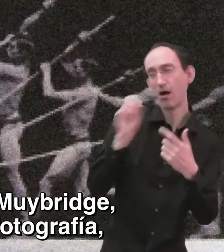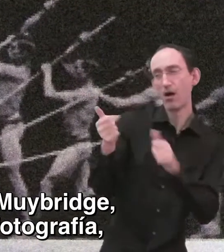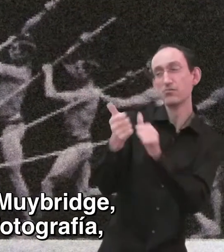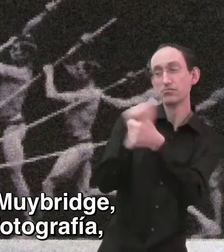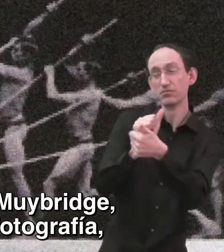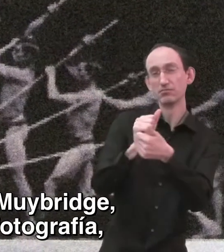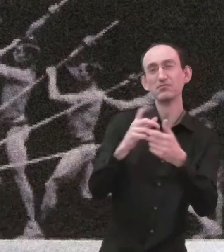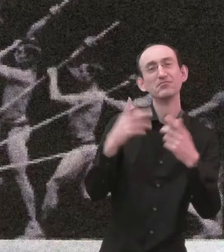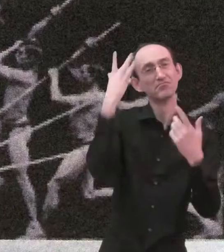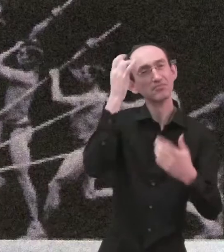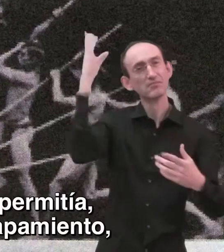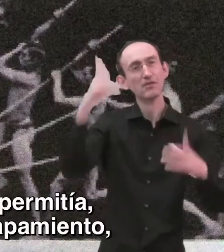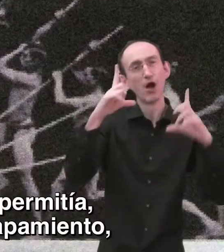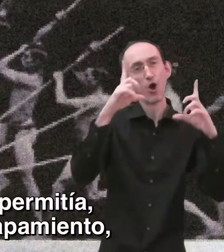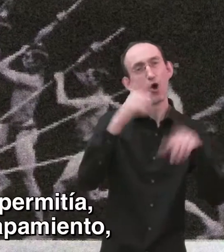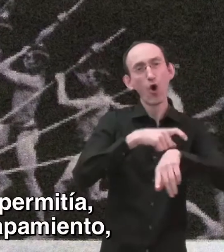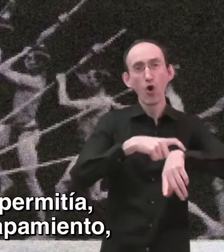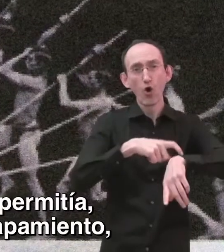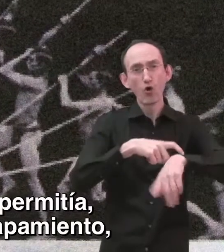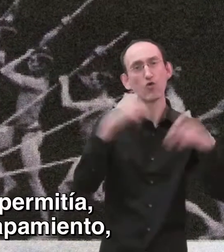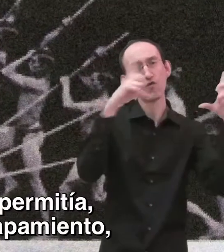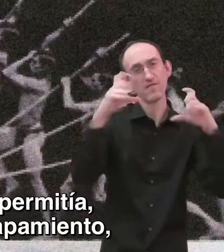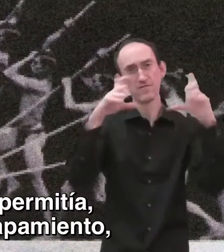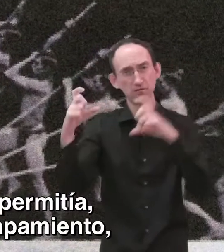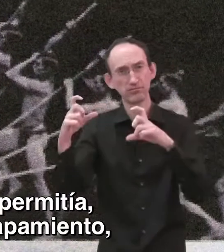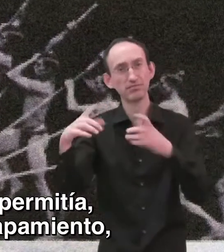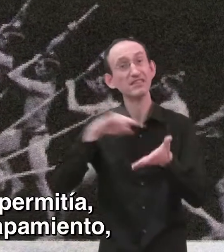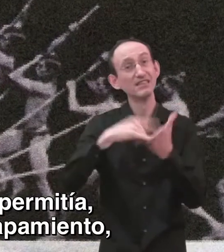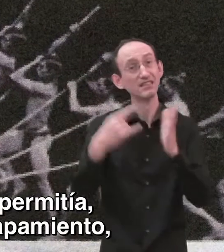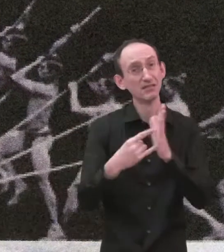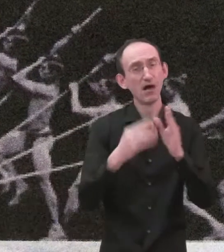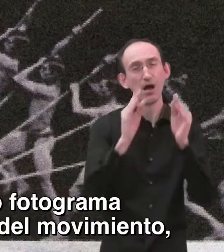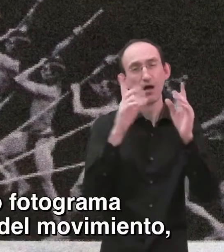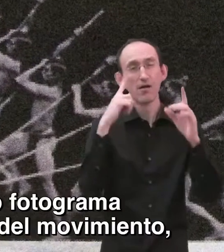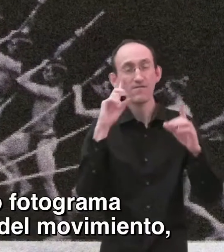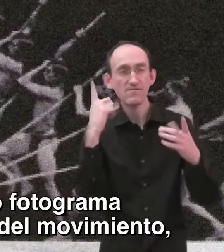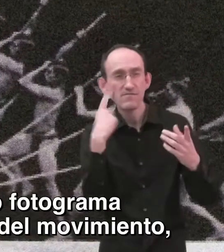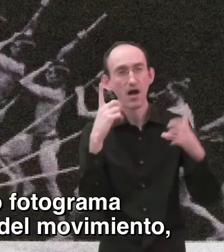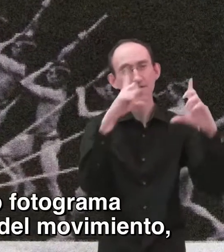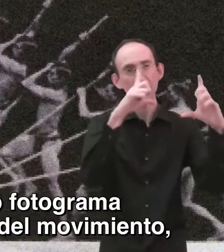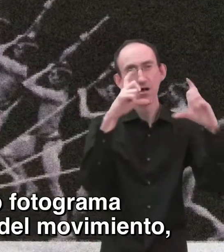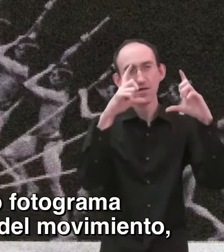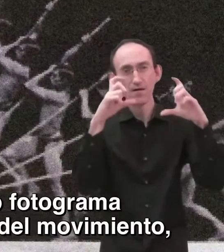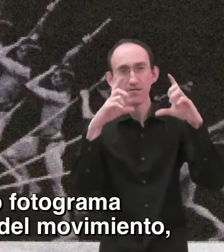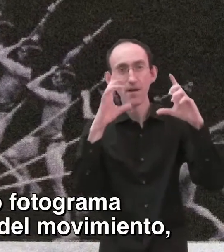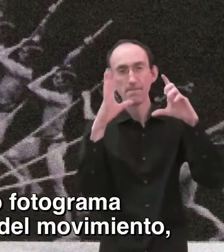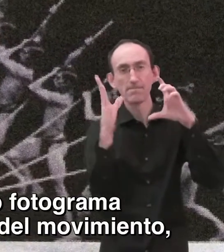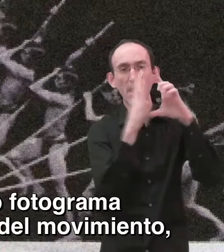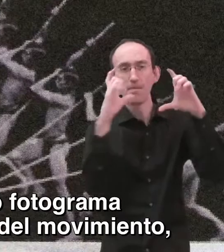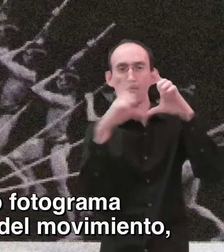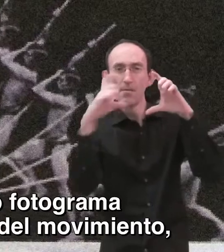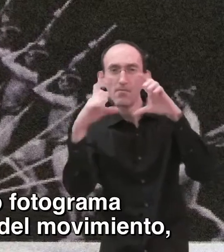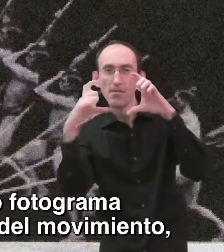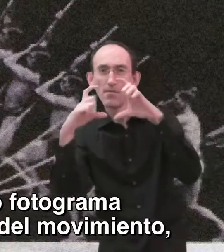la cronofotografía, un sistema que permitía, con un ligero solapamiento, obtener en un solo fotograma la